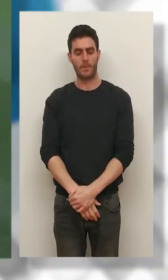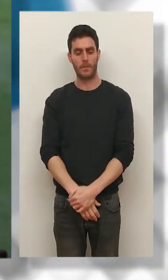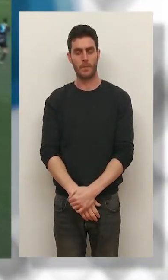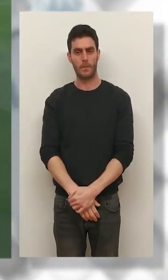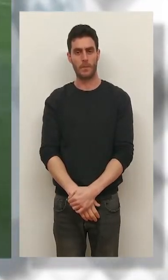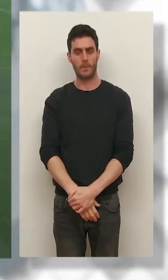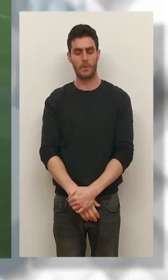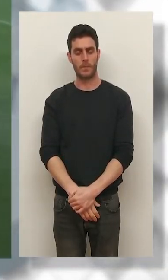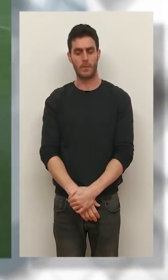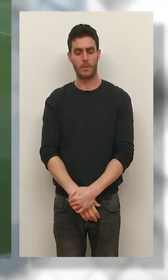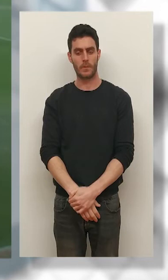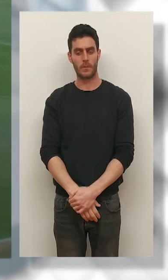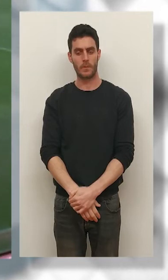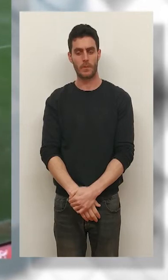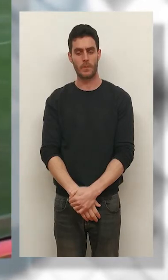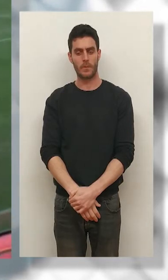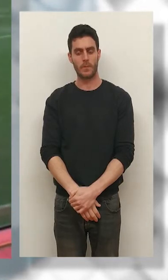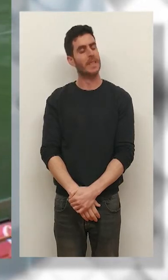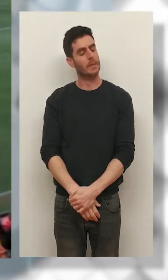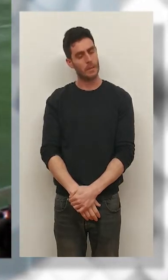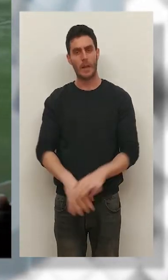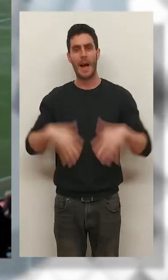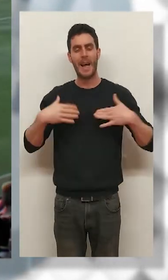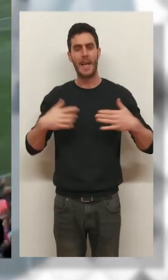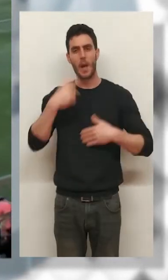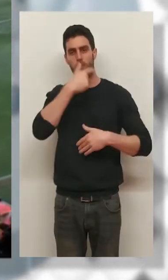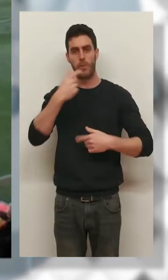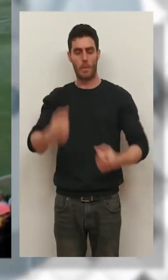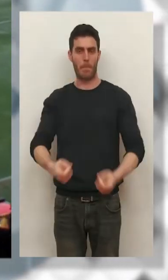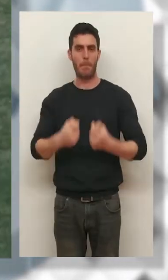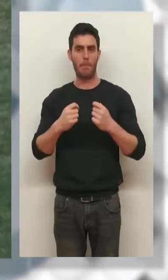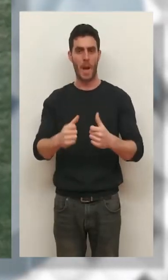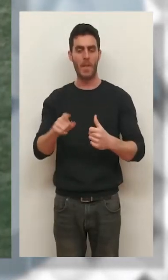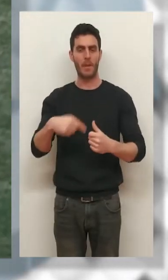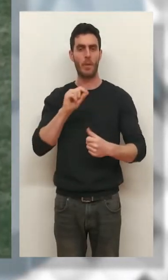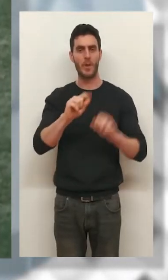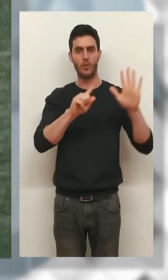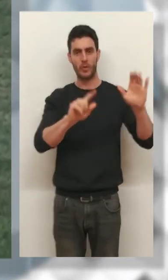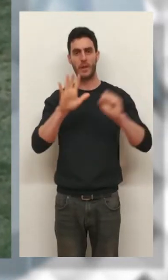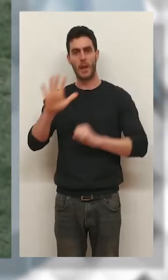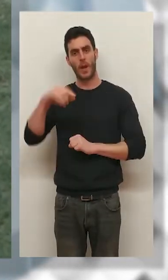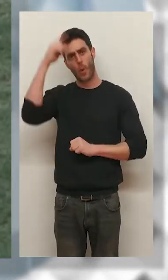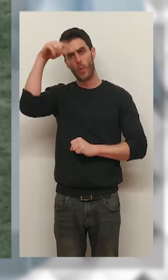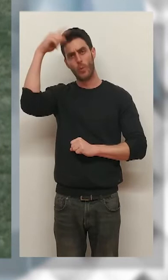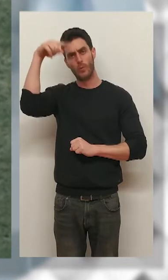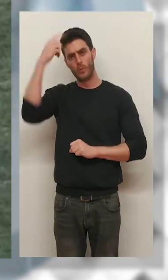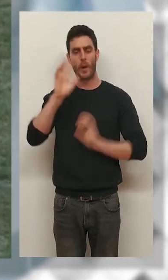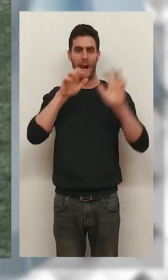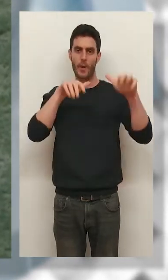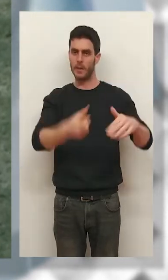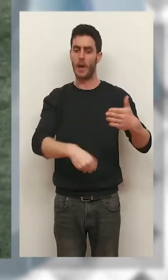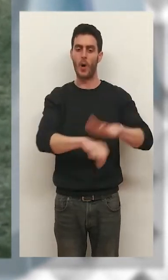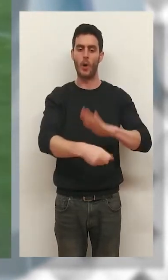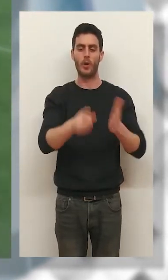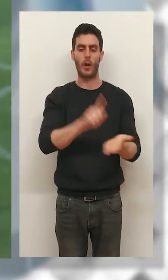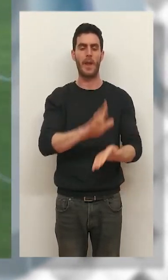Poco duró, sin embargo, la alegría en el bando riojano. En el 65 de nuevo golpeaba la Cultu. En apenas 5 minutos, el marcador había pasado